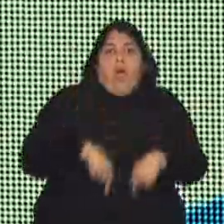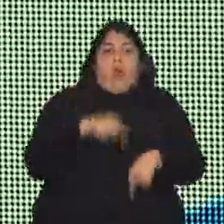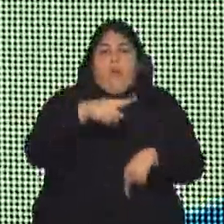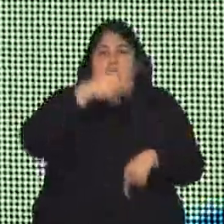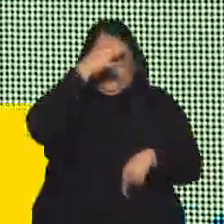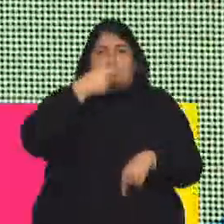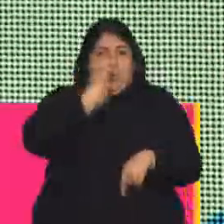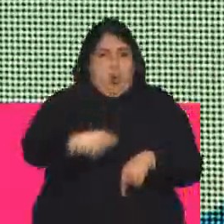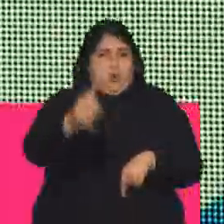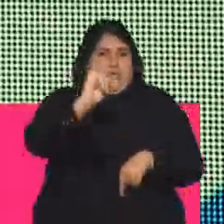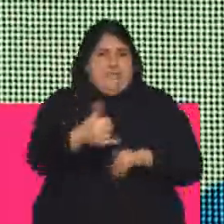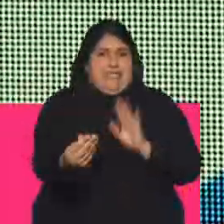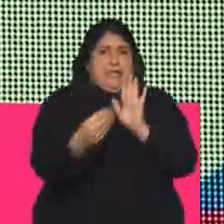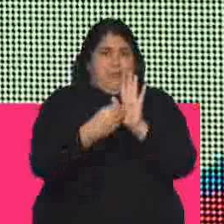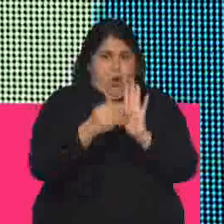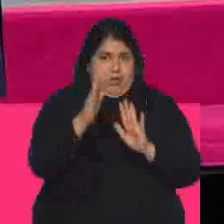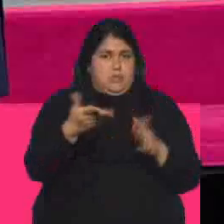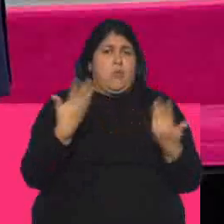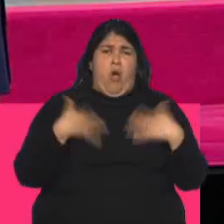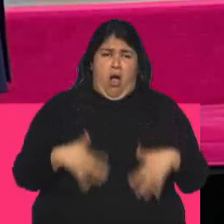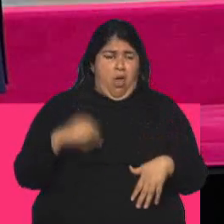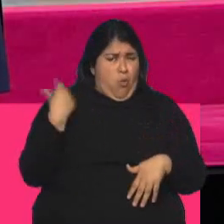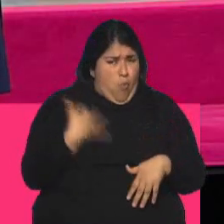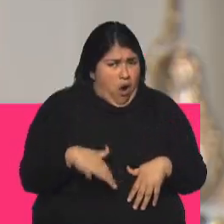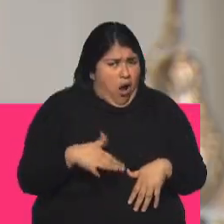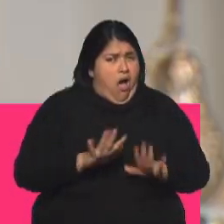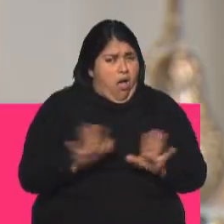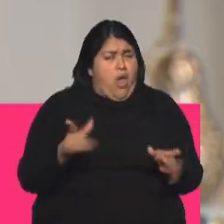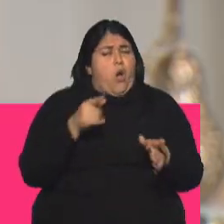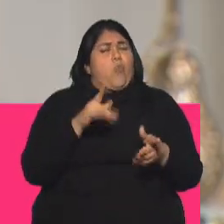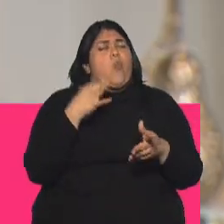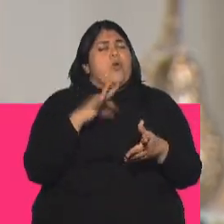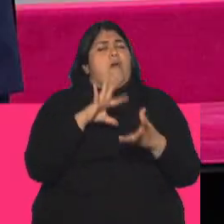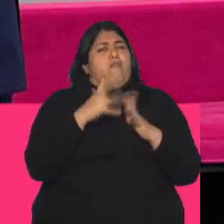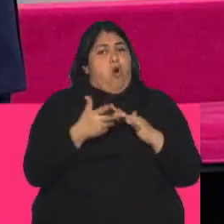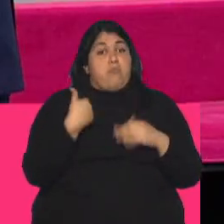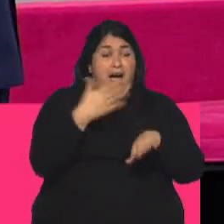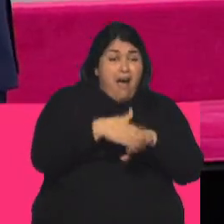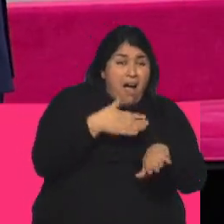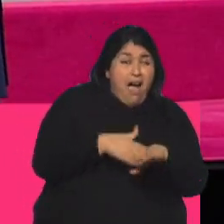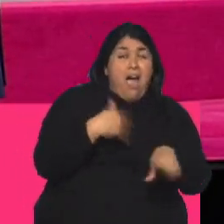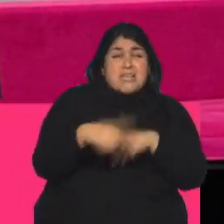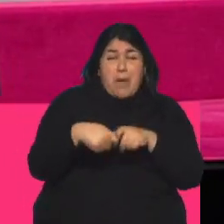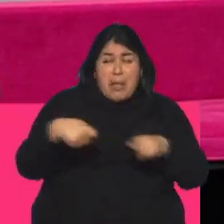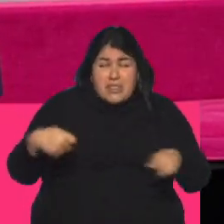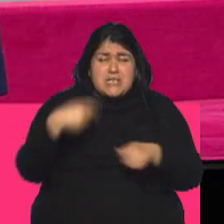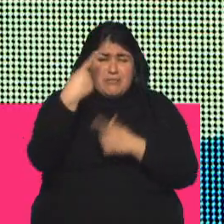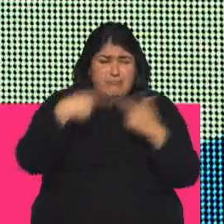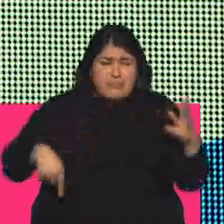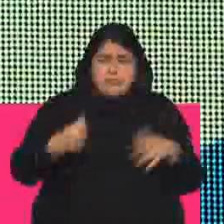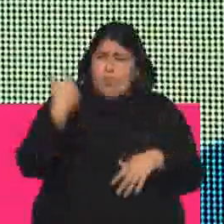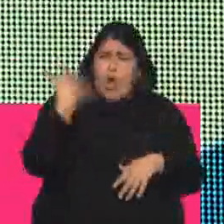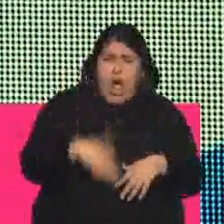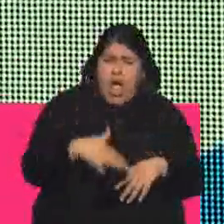12 indumentaria y calzado. Muy cara, la ropa está muy cara y es una muy buena manera de... Los calzados, zapatillas, una locura.